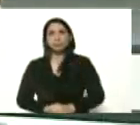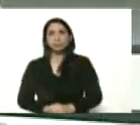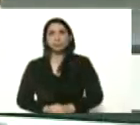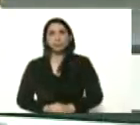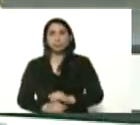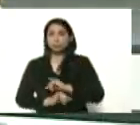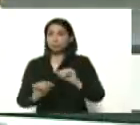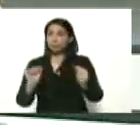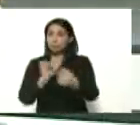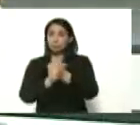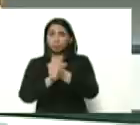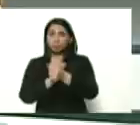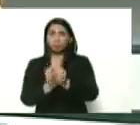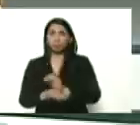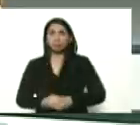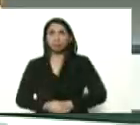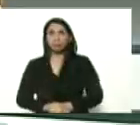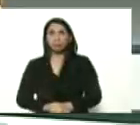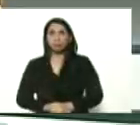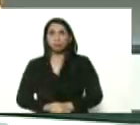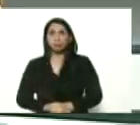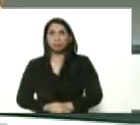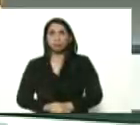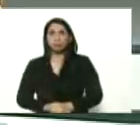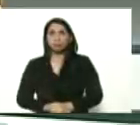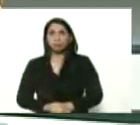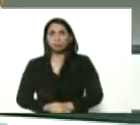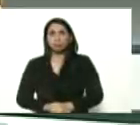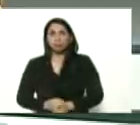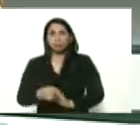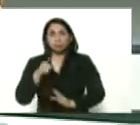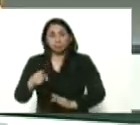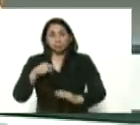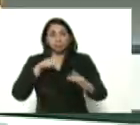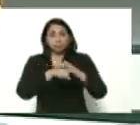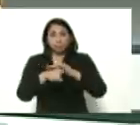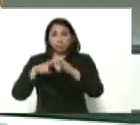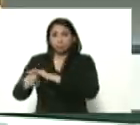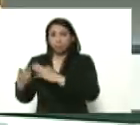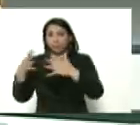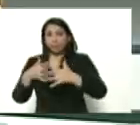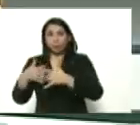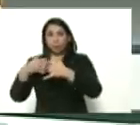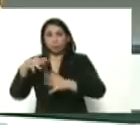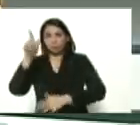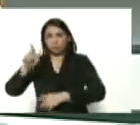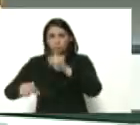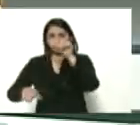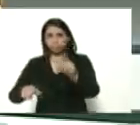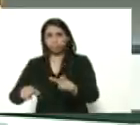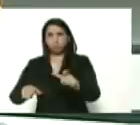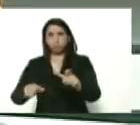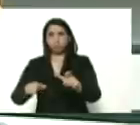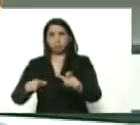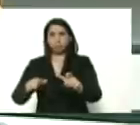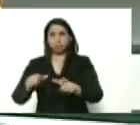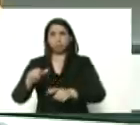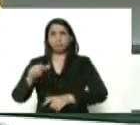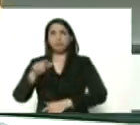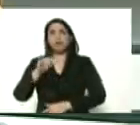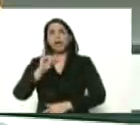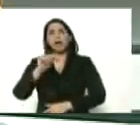Fueron capturados en esta incursión los estadounidenses Iron